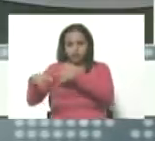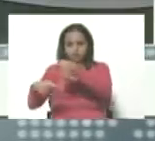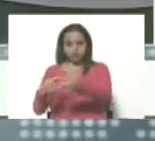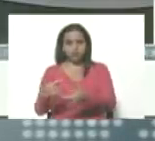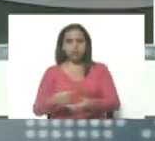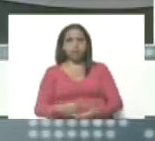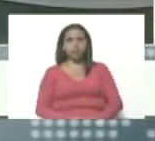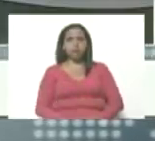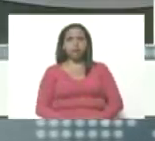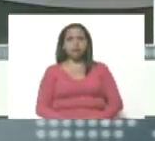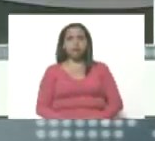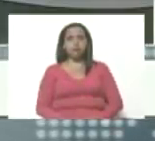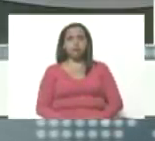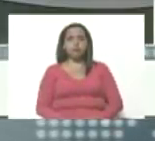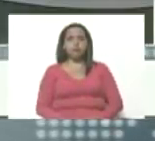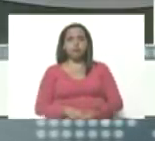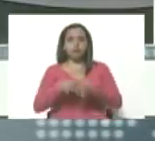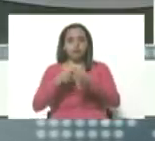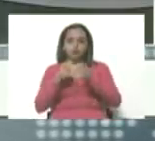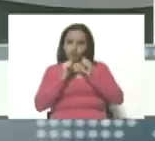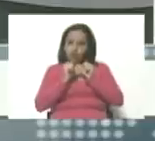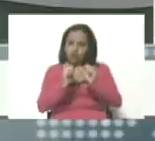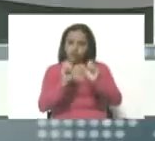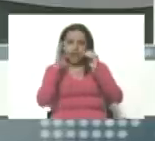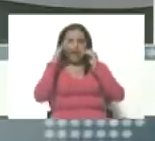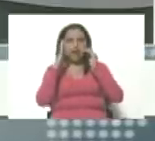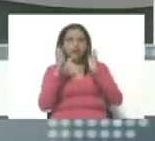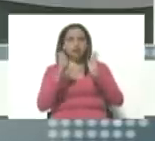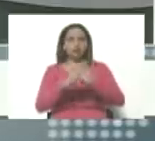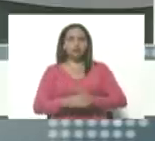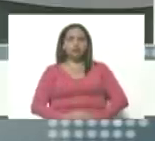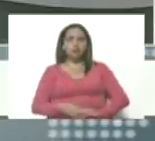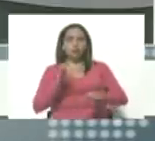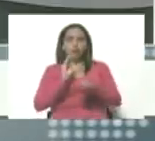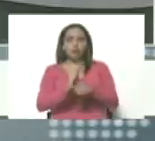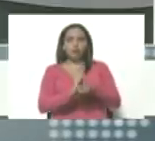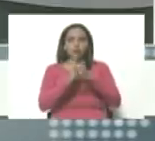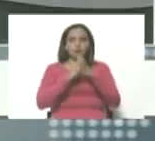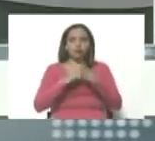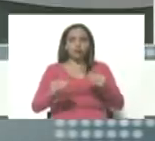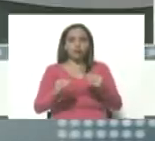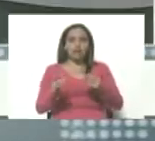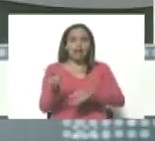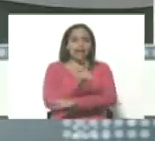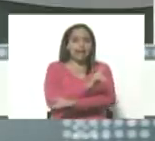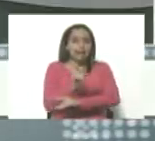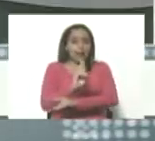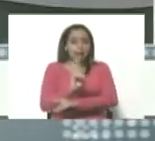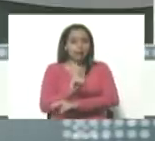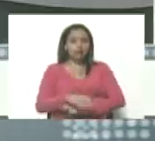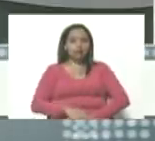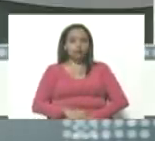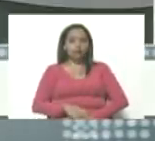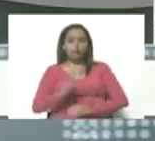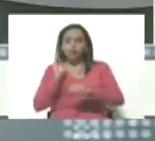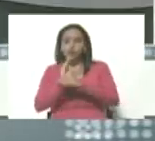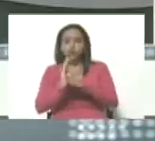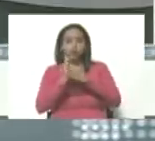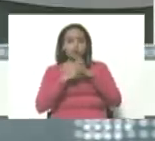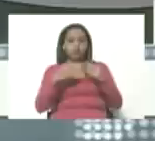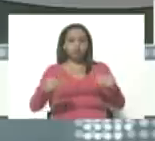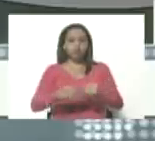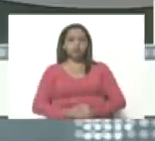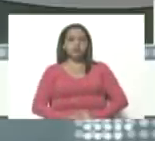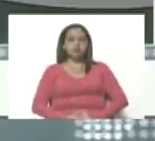correcto. Entonces, seguir pendientes, garantizándolo todo, a tiempo, garantizando